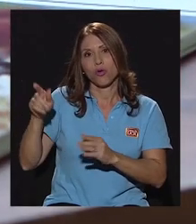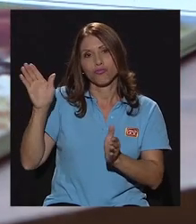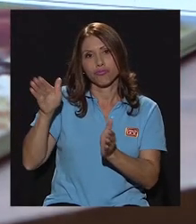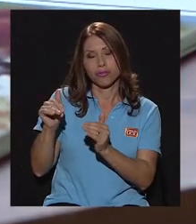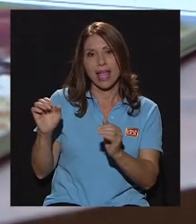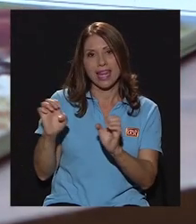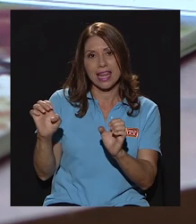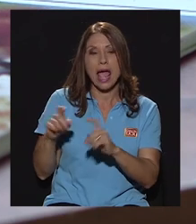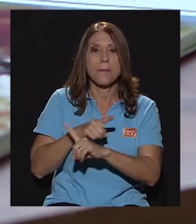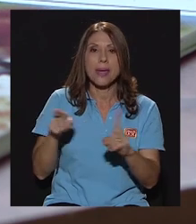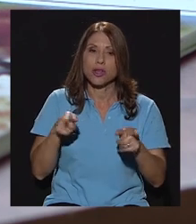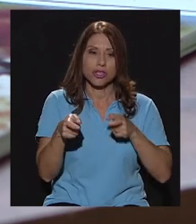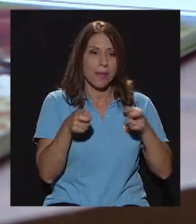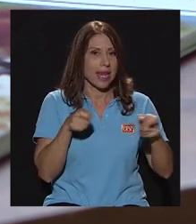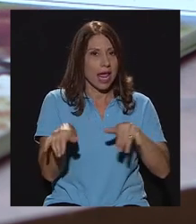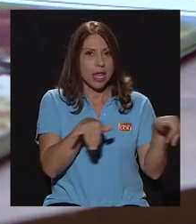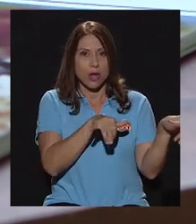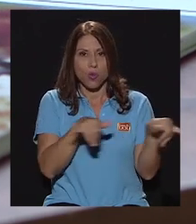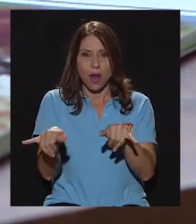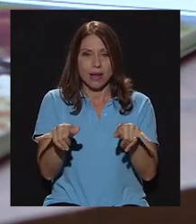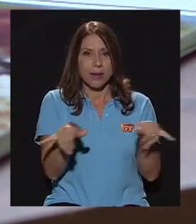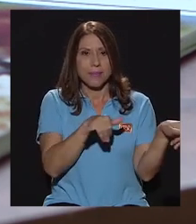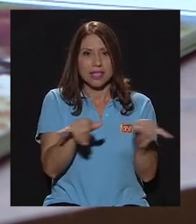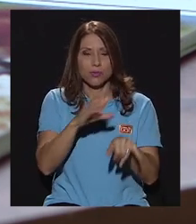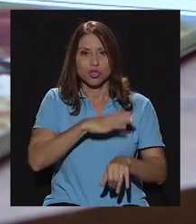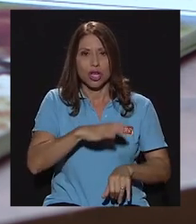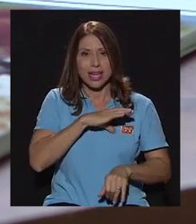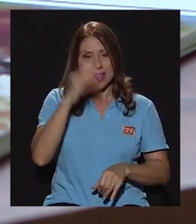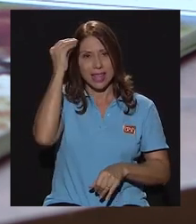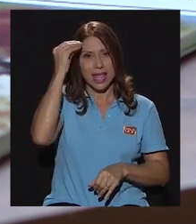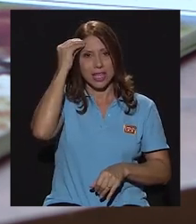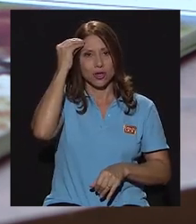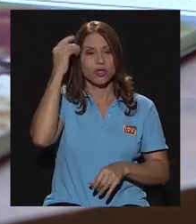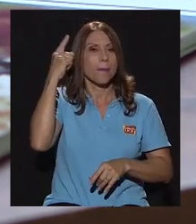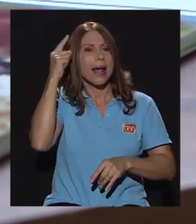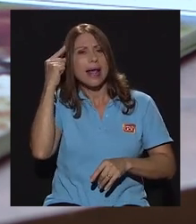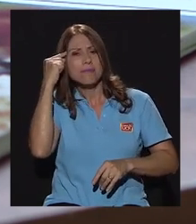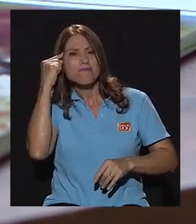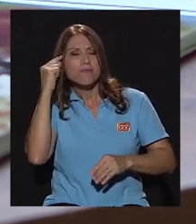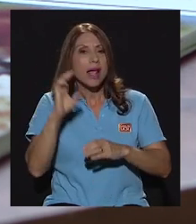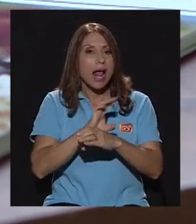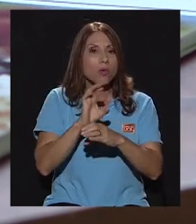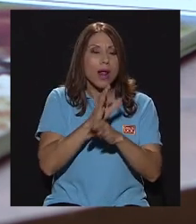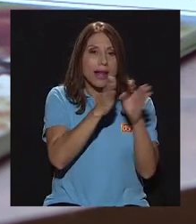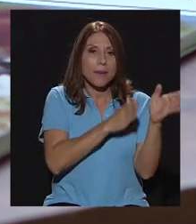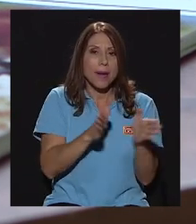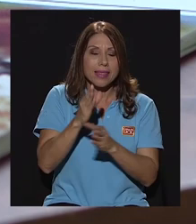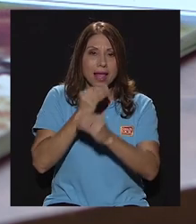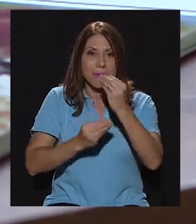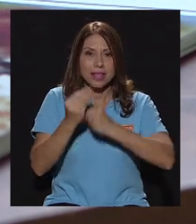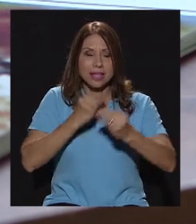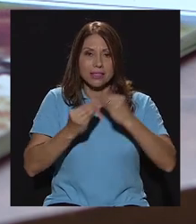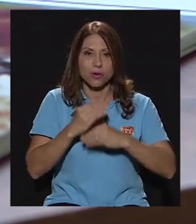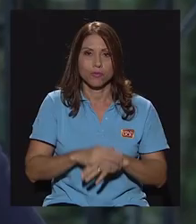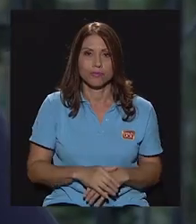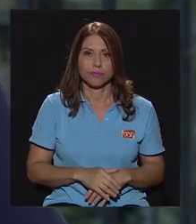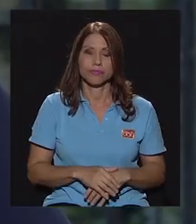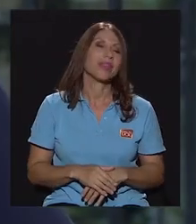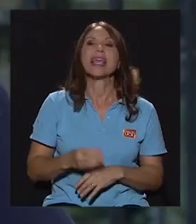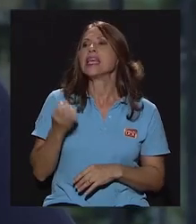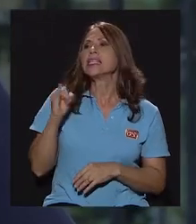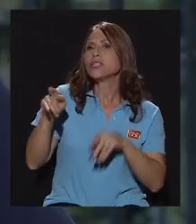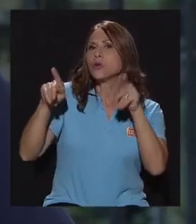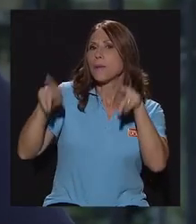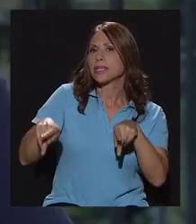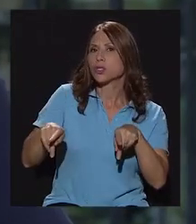energético, pero se maneja exactamente igual, son los mismos criterios a la hora de calcular el plan de alimentación. Marcela,